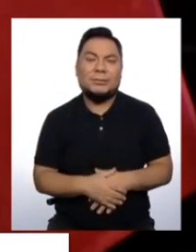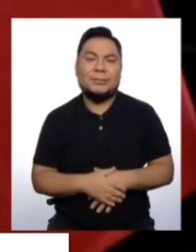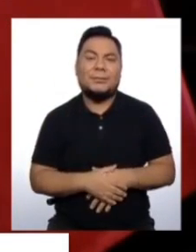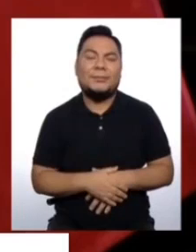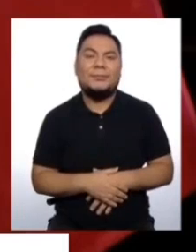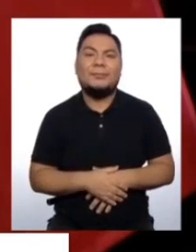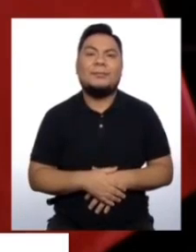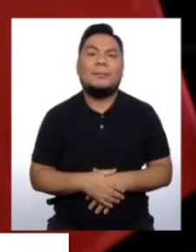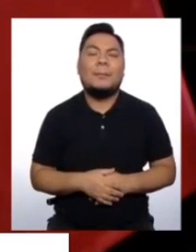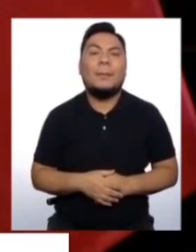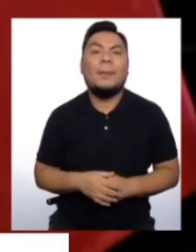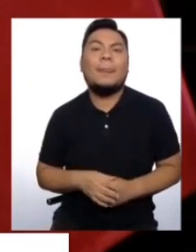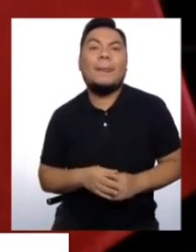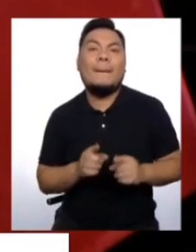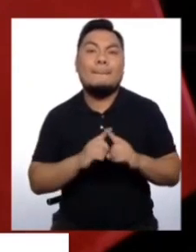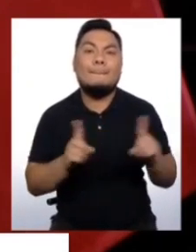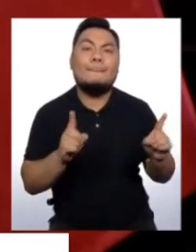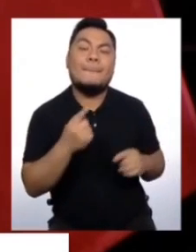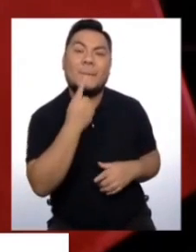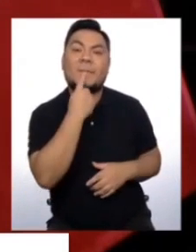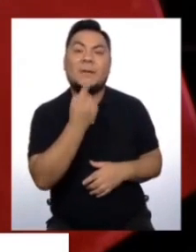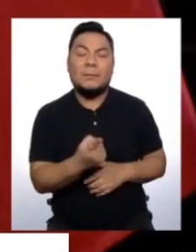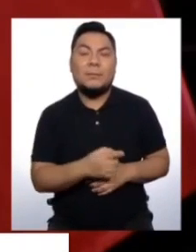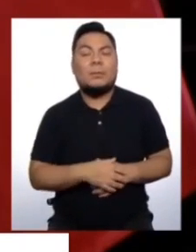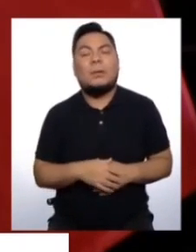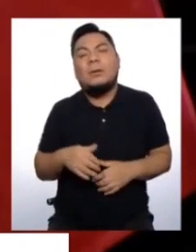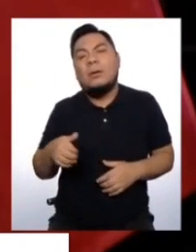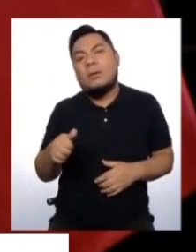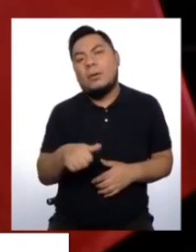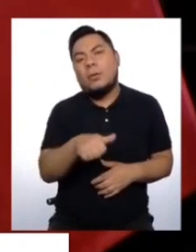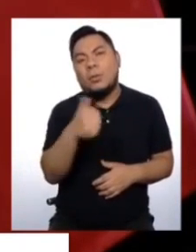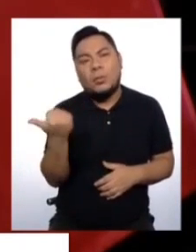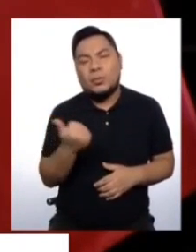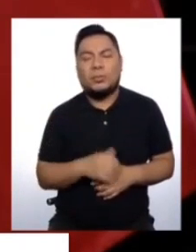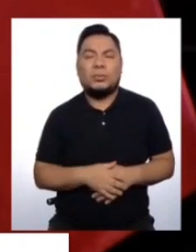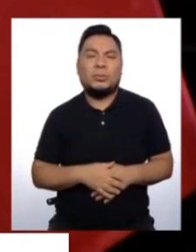Pero dijimos que otro